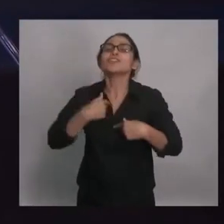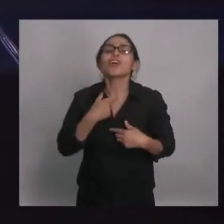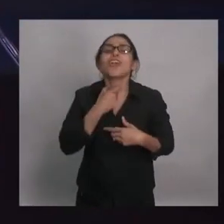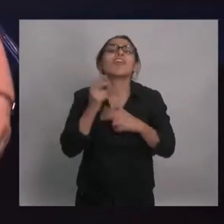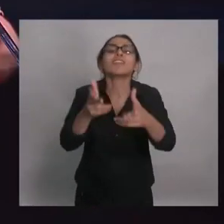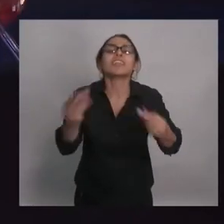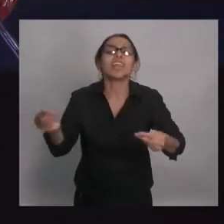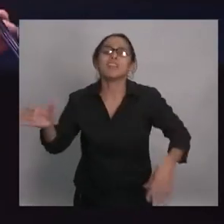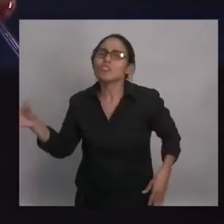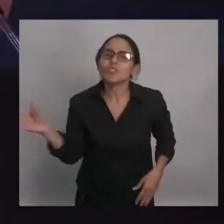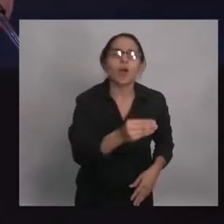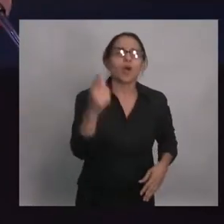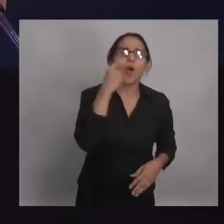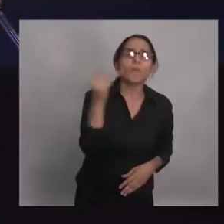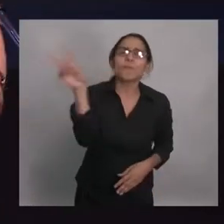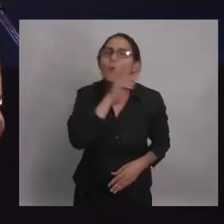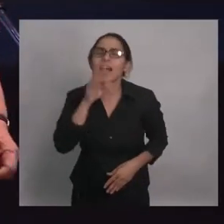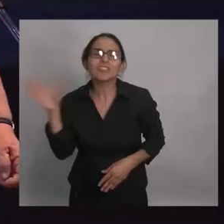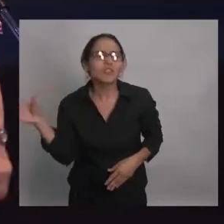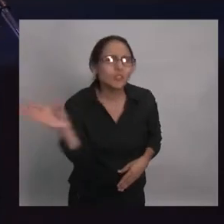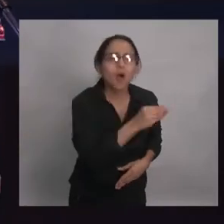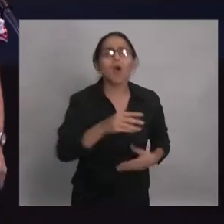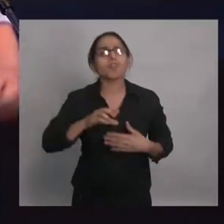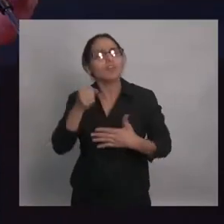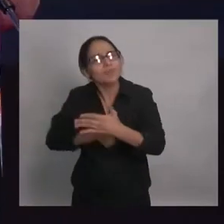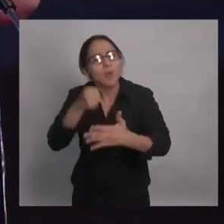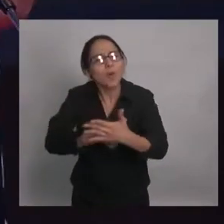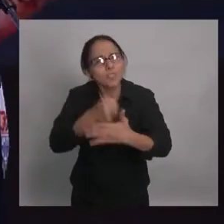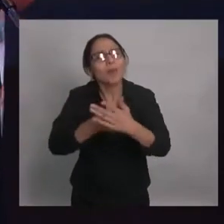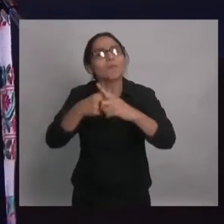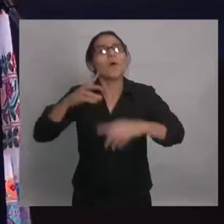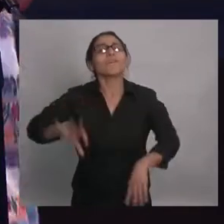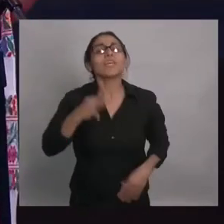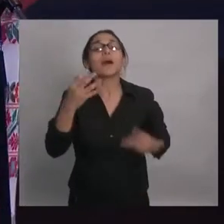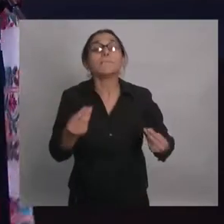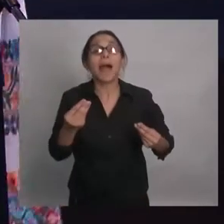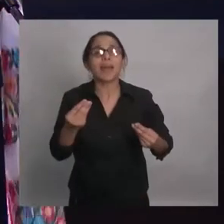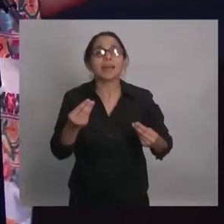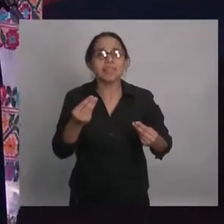vida contra el sistema capitalista patriarcal machista